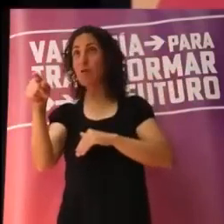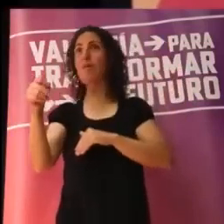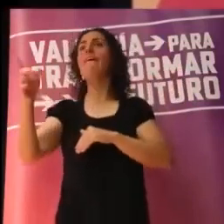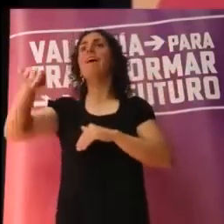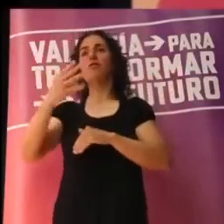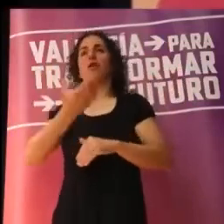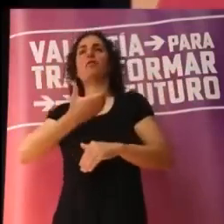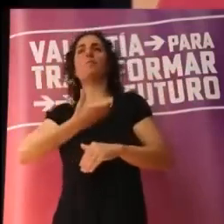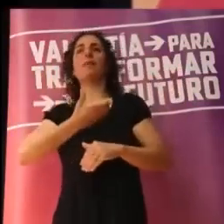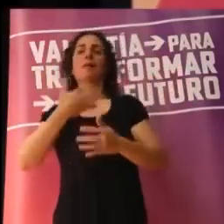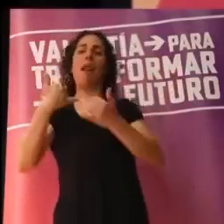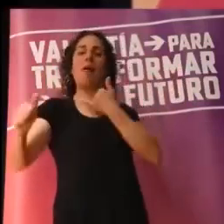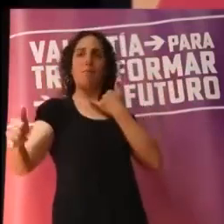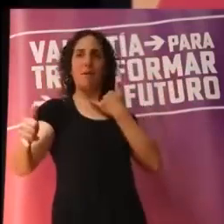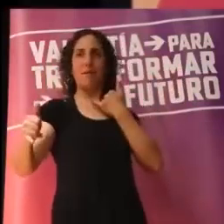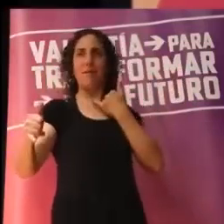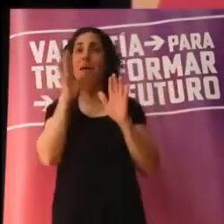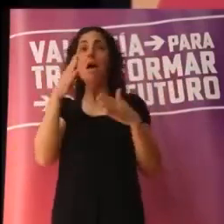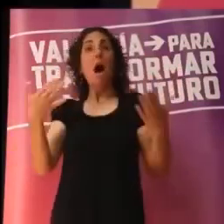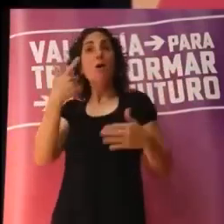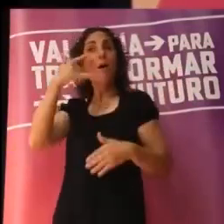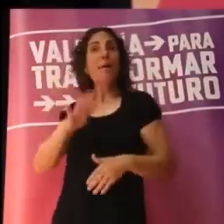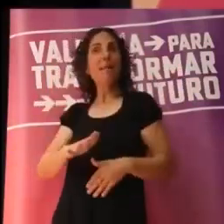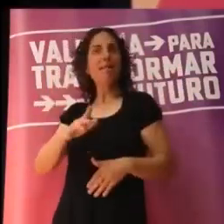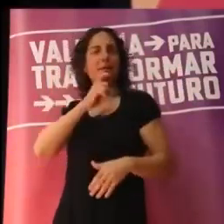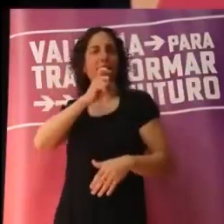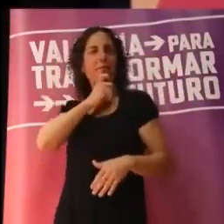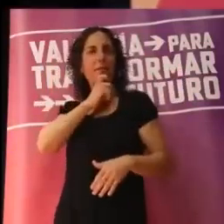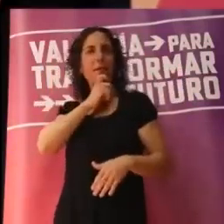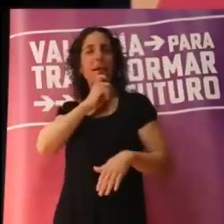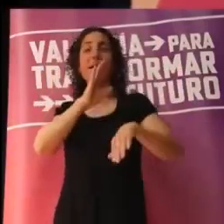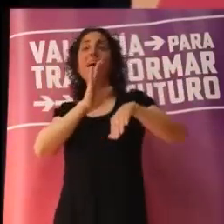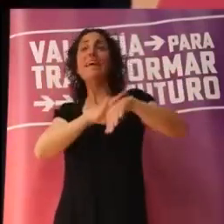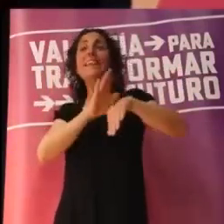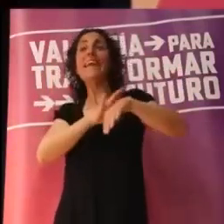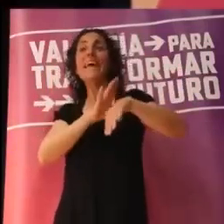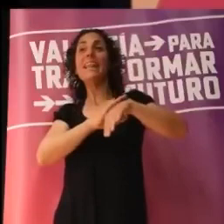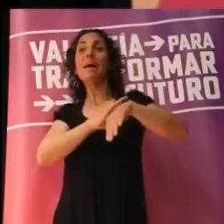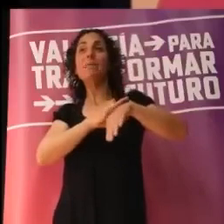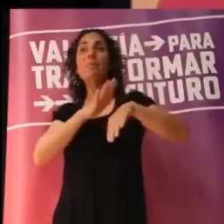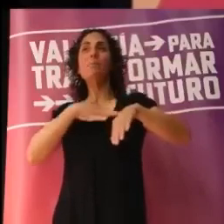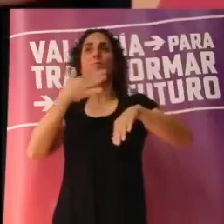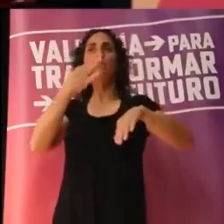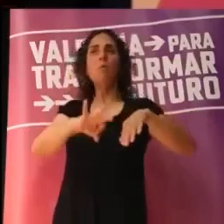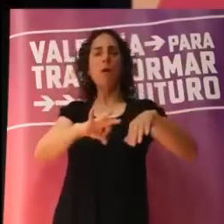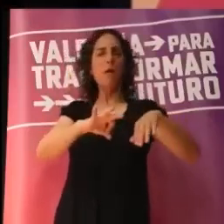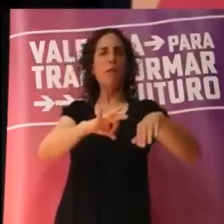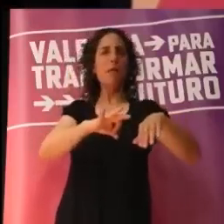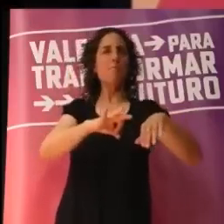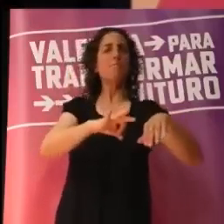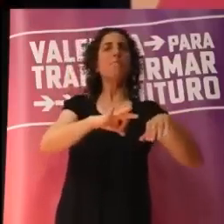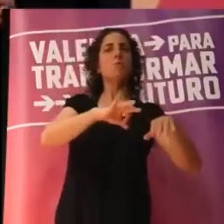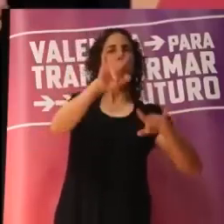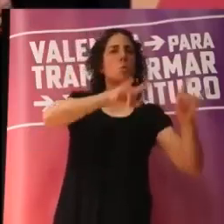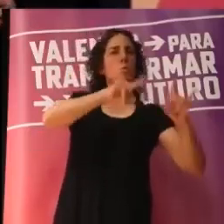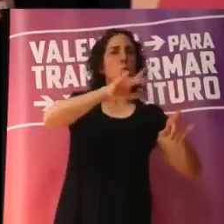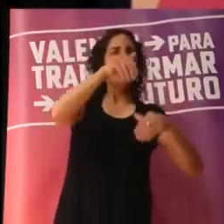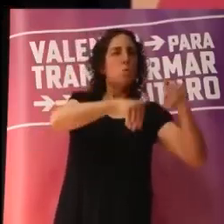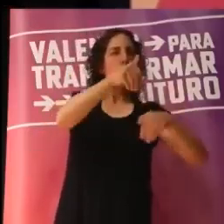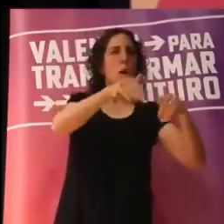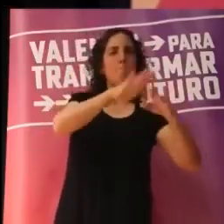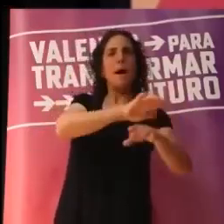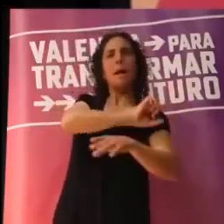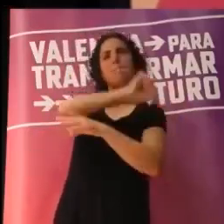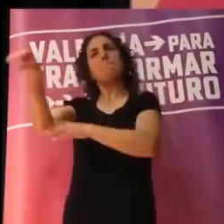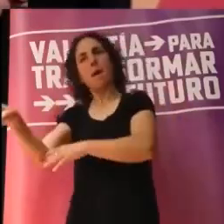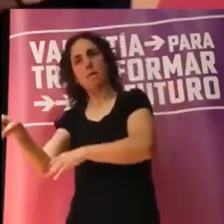ahora parece complicado que la izquierda pueda sumar para ganarle a Ayuso. Lo vamos a intentar, se va a empujar con todo,